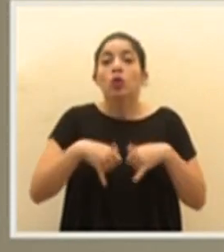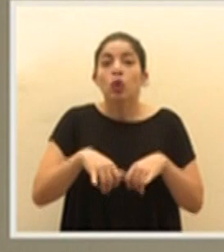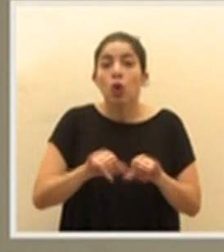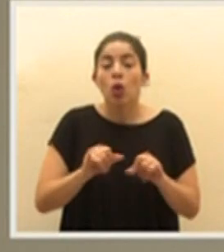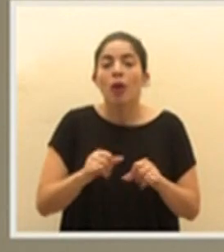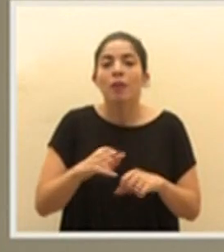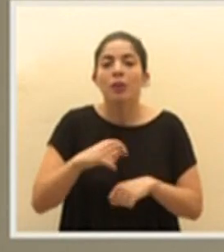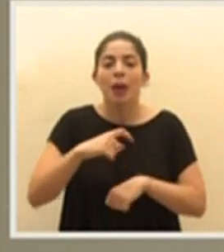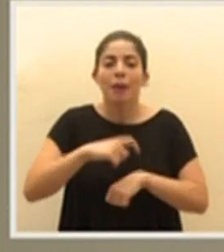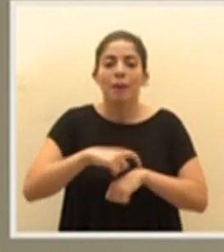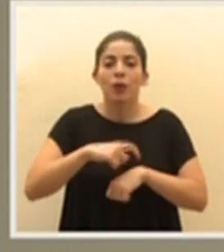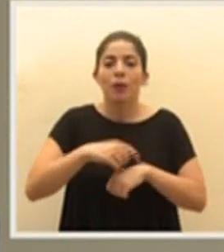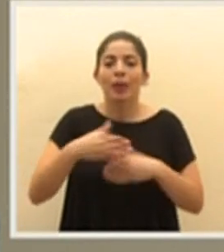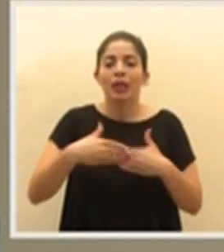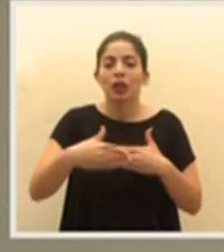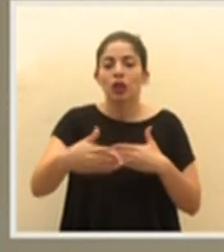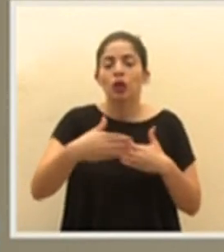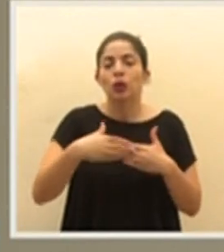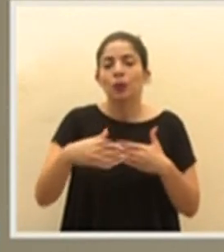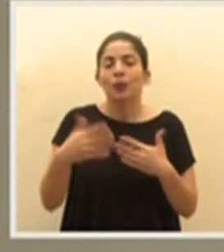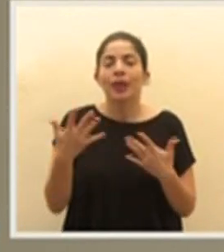etapa de